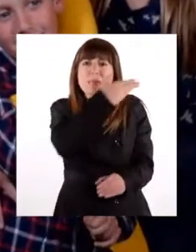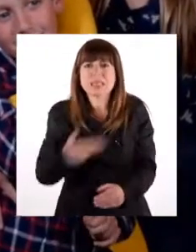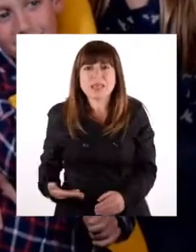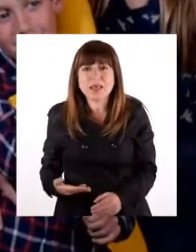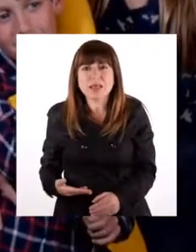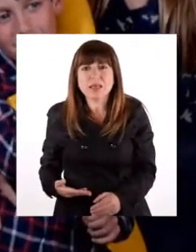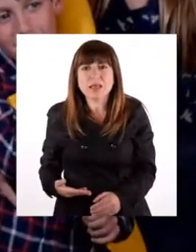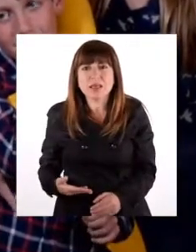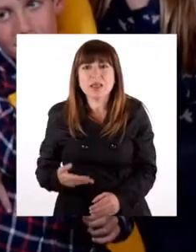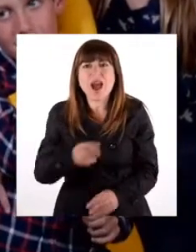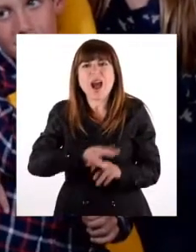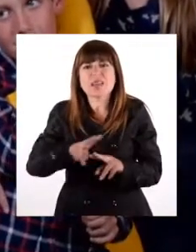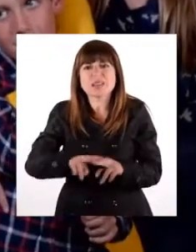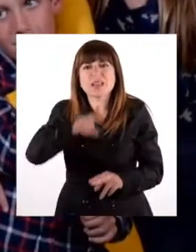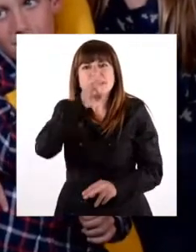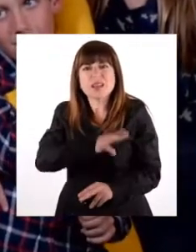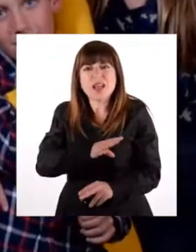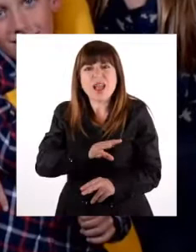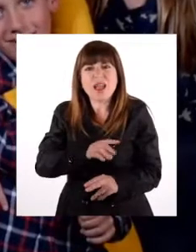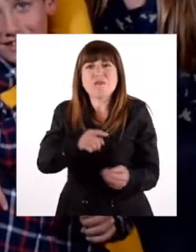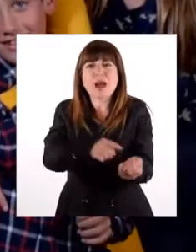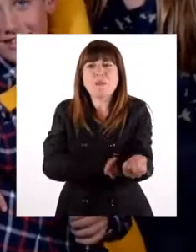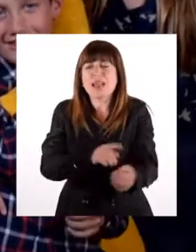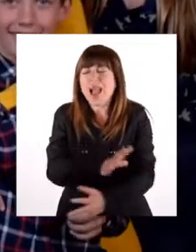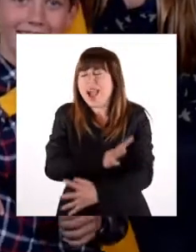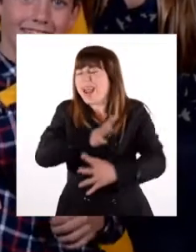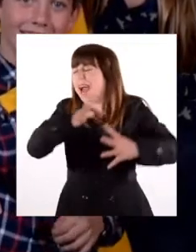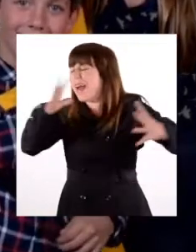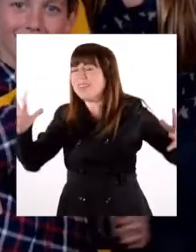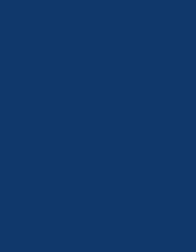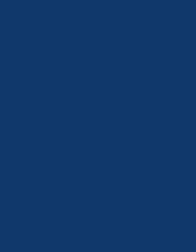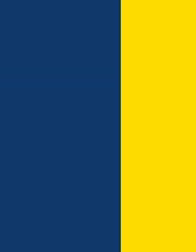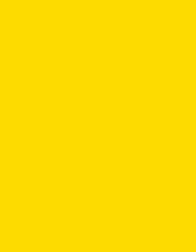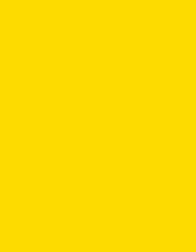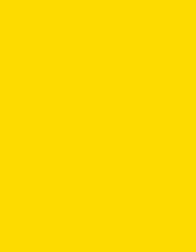como presidente, sería hacer de Chile una gran familia.